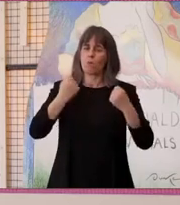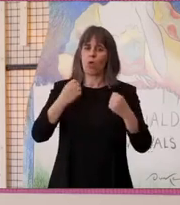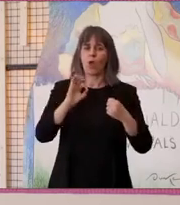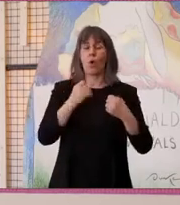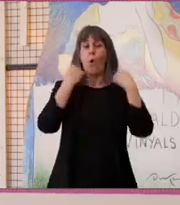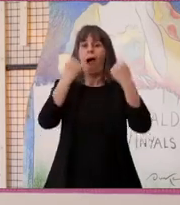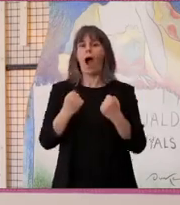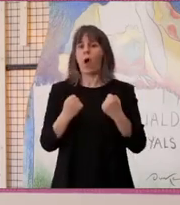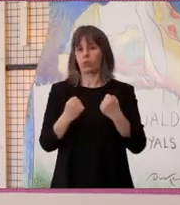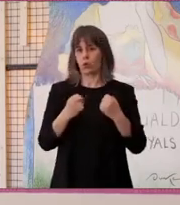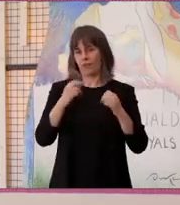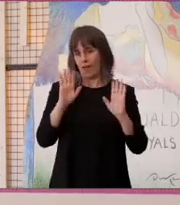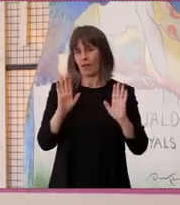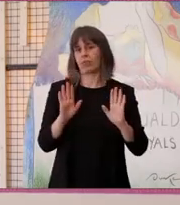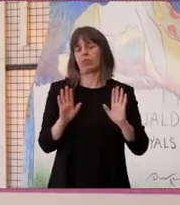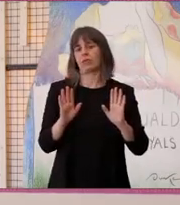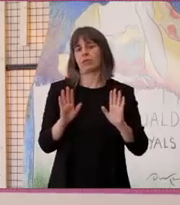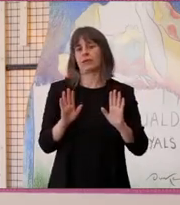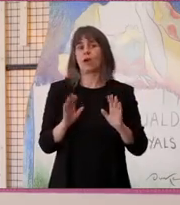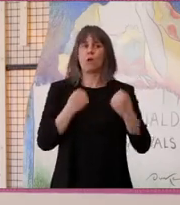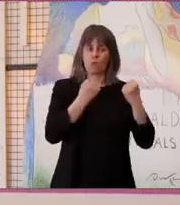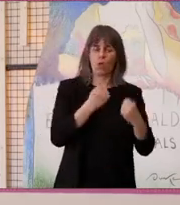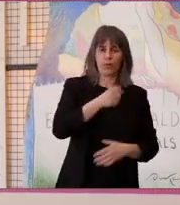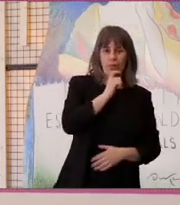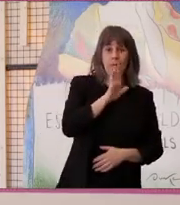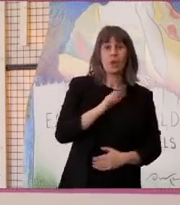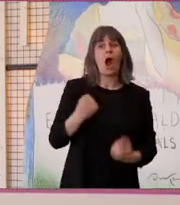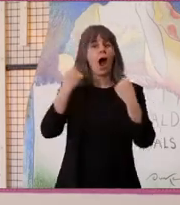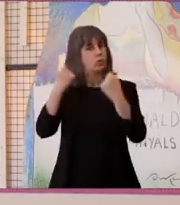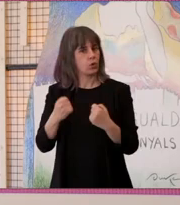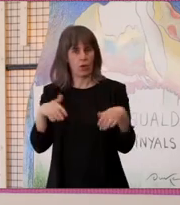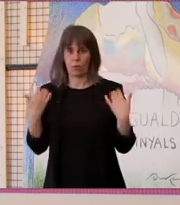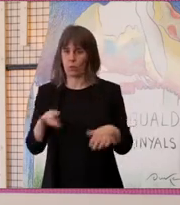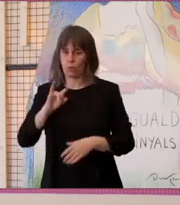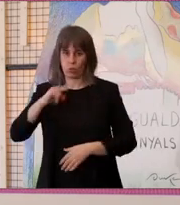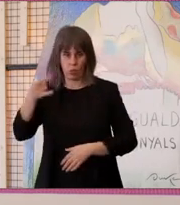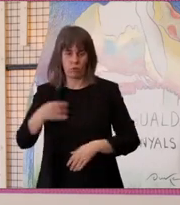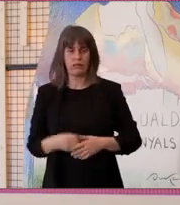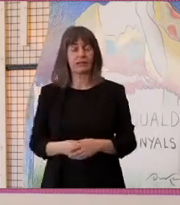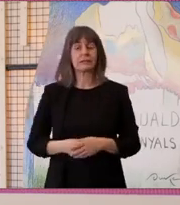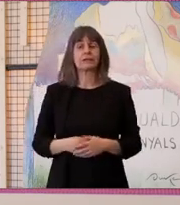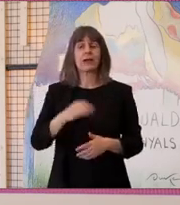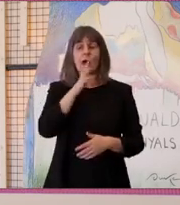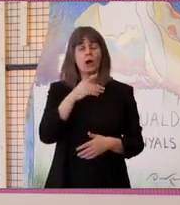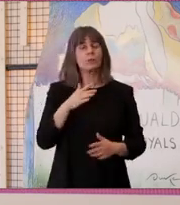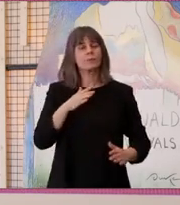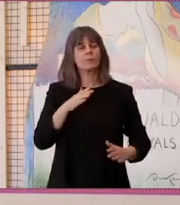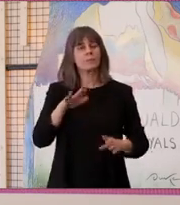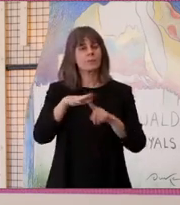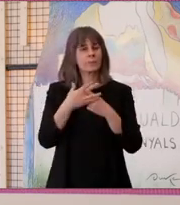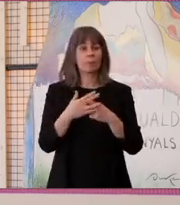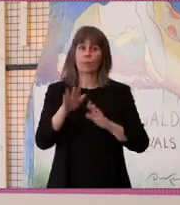Y mira que el poder se nos resiste no Pero además estamos en un momento confuso